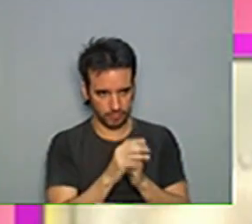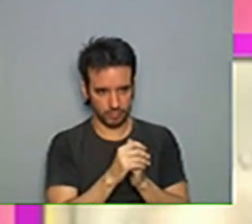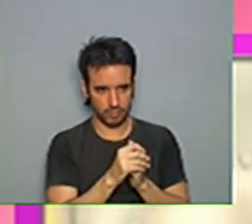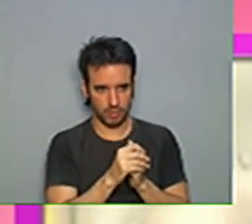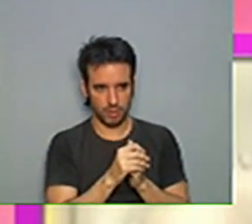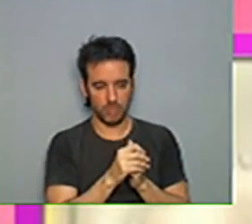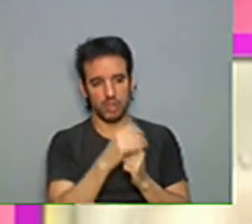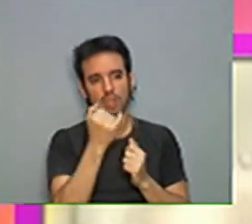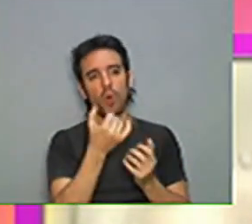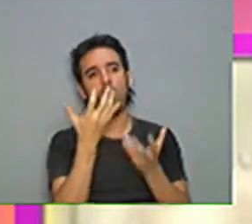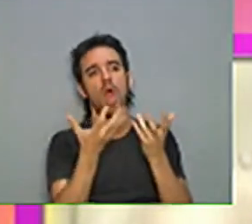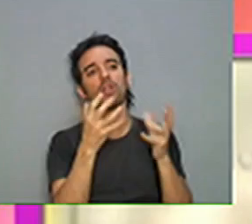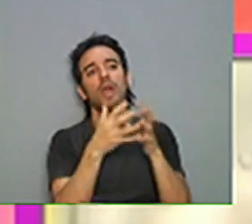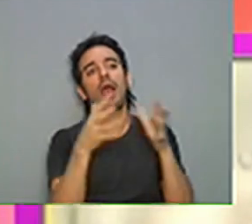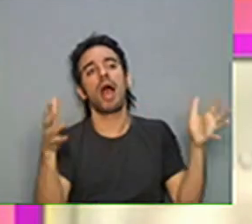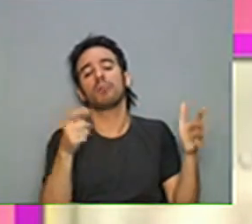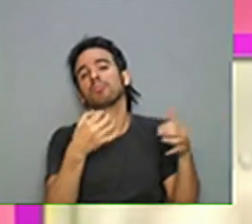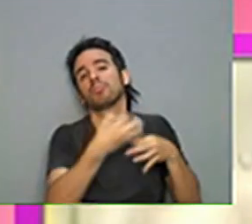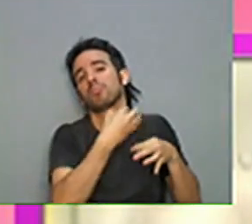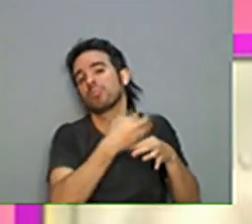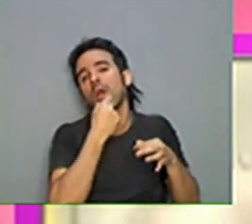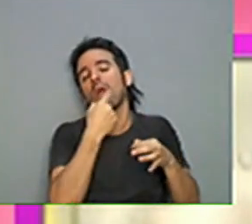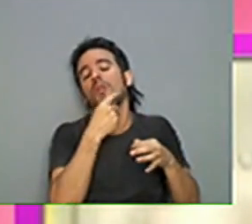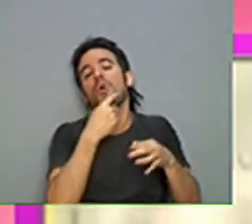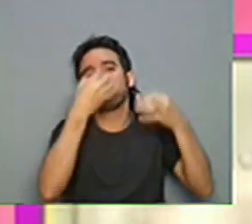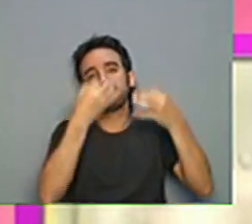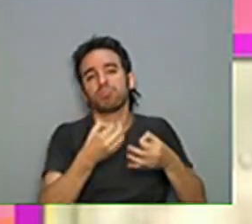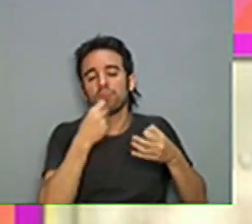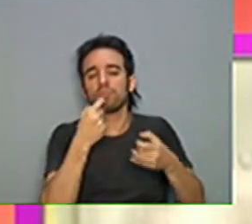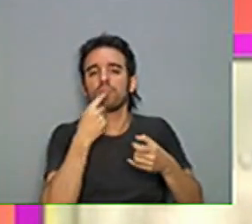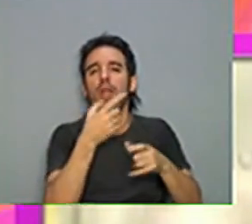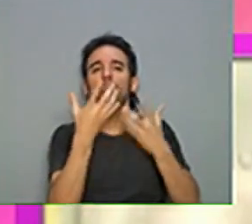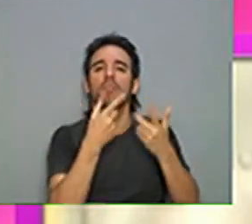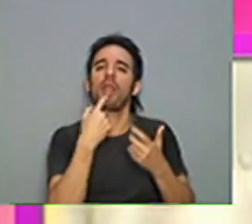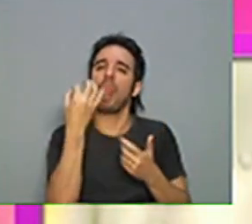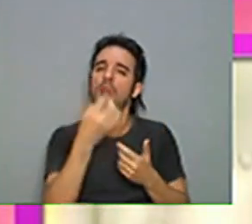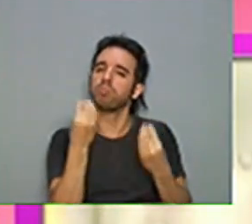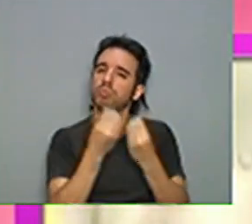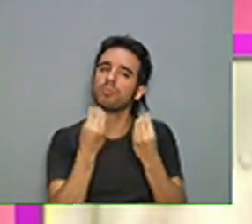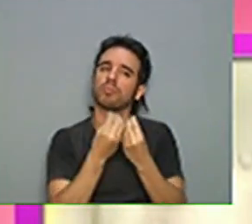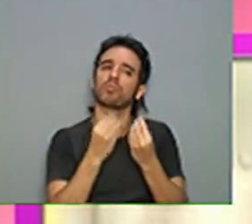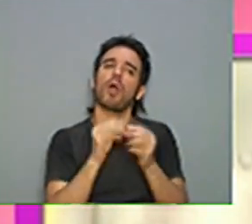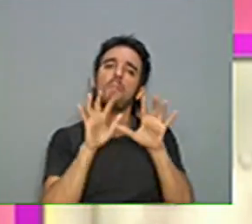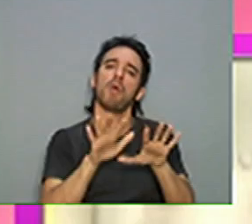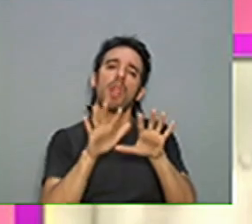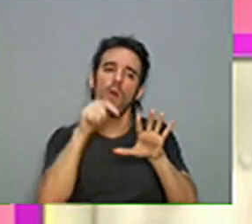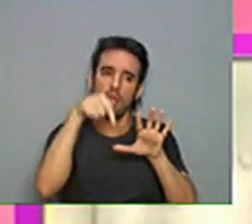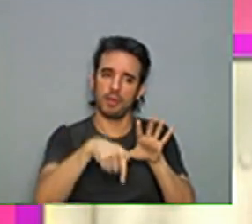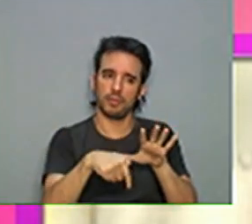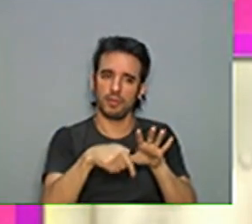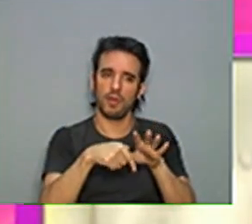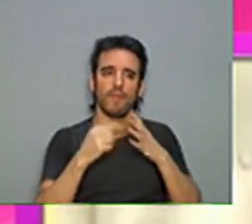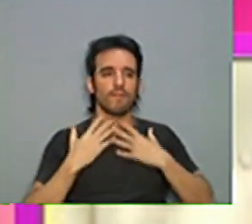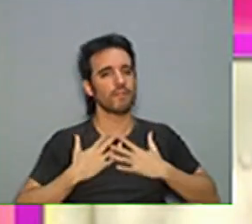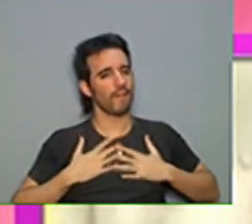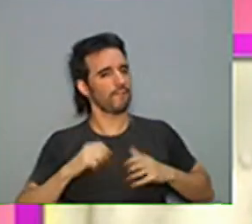Yo tengo una cocinera que me enseña lo básico a cocinar. Pero lo real es que yo muchas veces le esperaba acá vestida